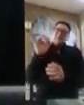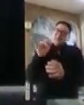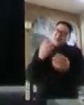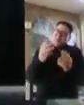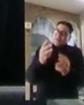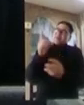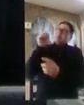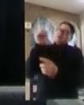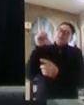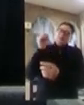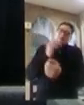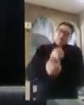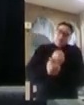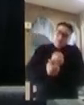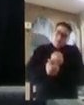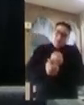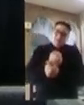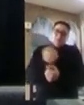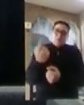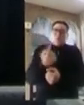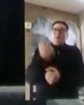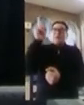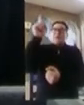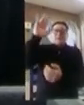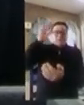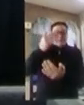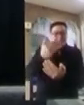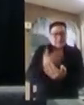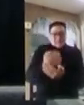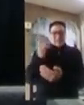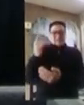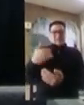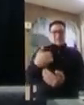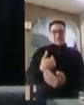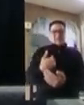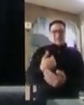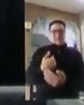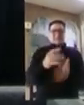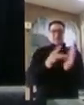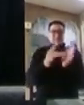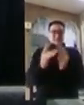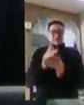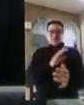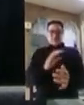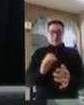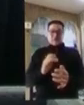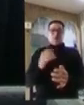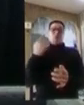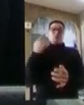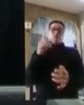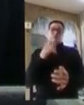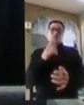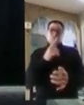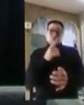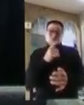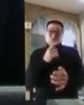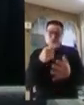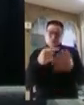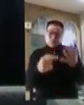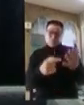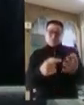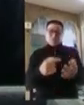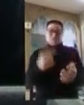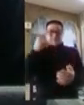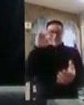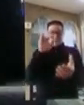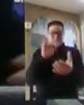su Hijo unigénito para que todo aquel que en Él cree no se pierda, sino que tenga vida